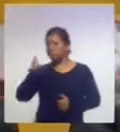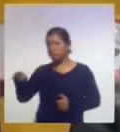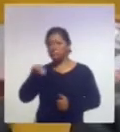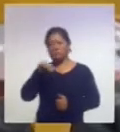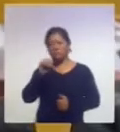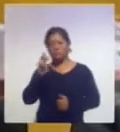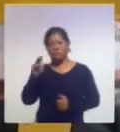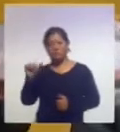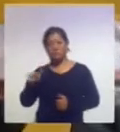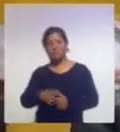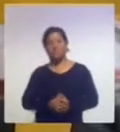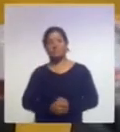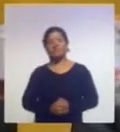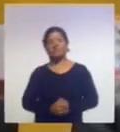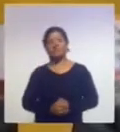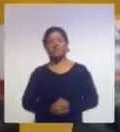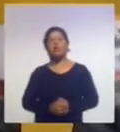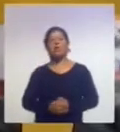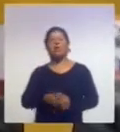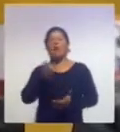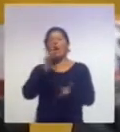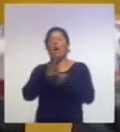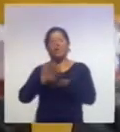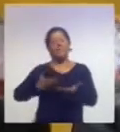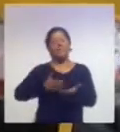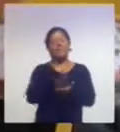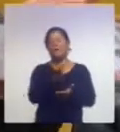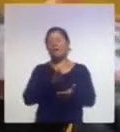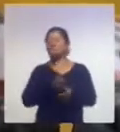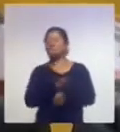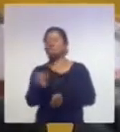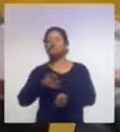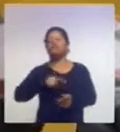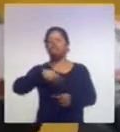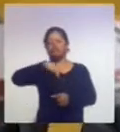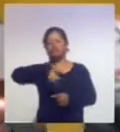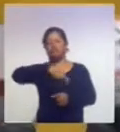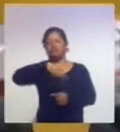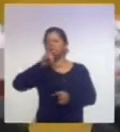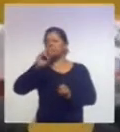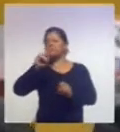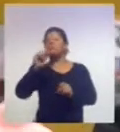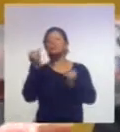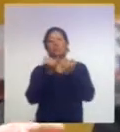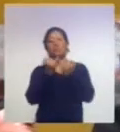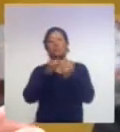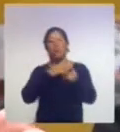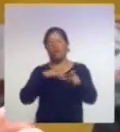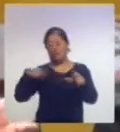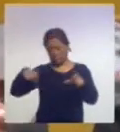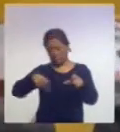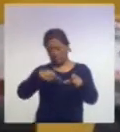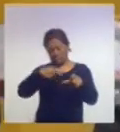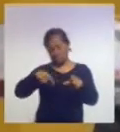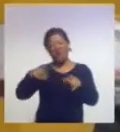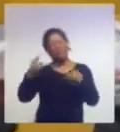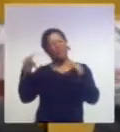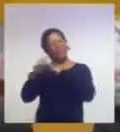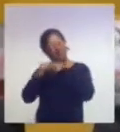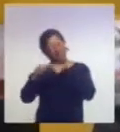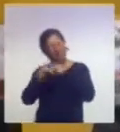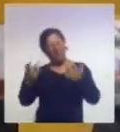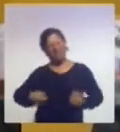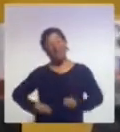no solo las vías interoceánicas, sino también había ramales que eran, digamos, lo que hoy serían carreteras de salida